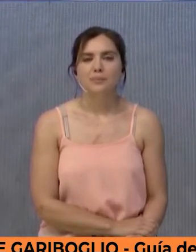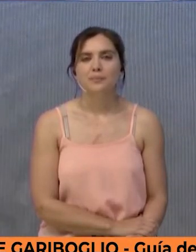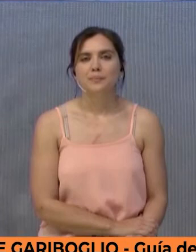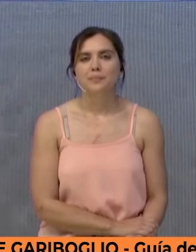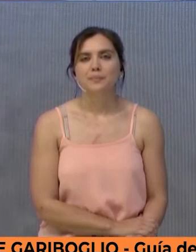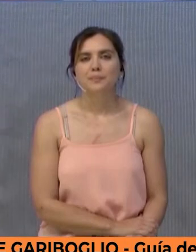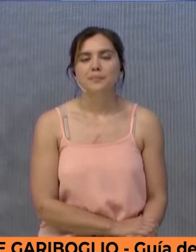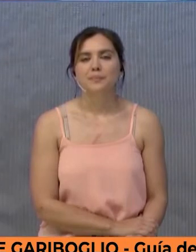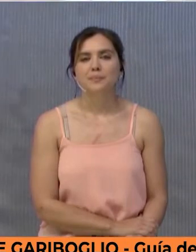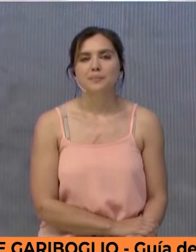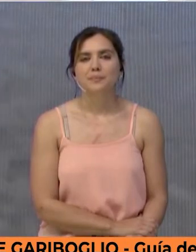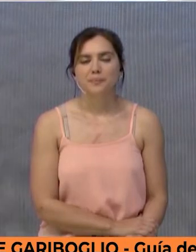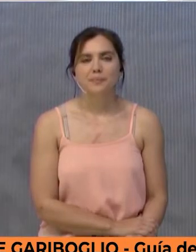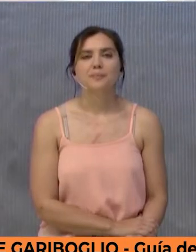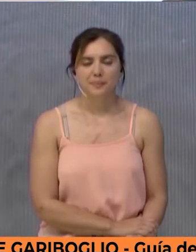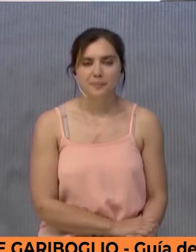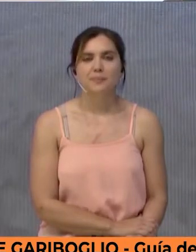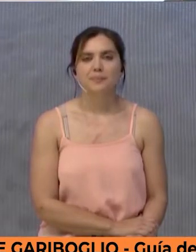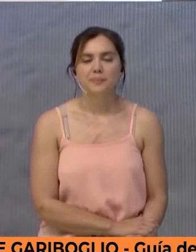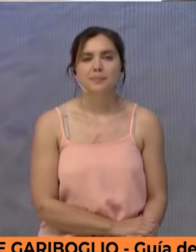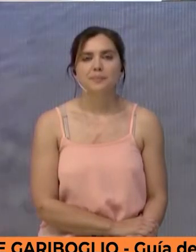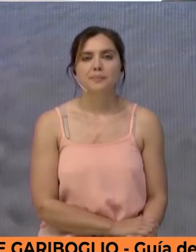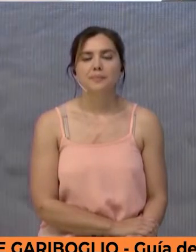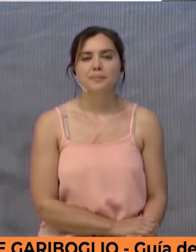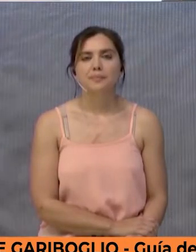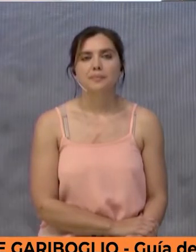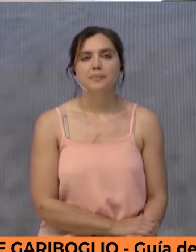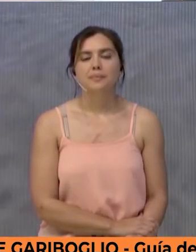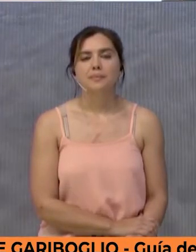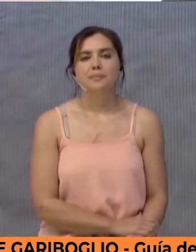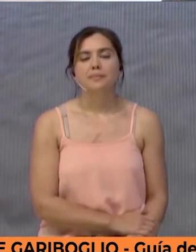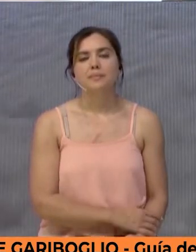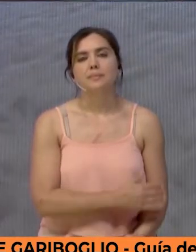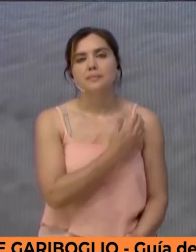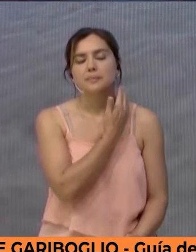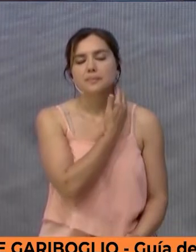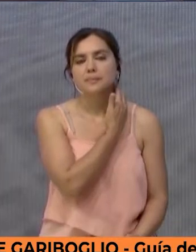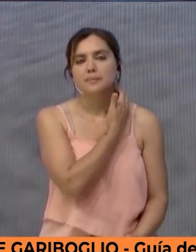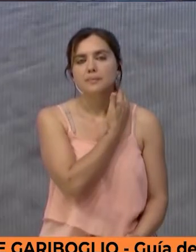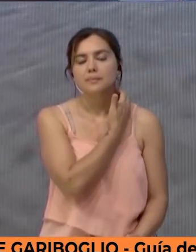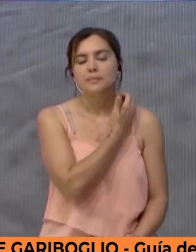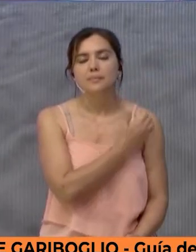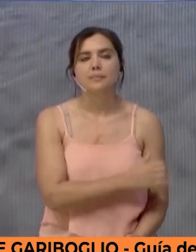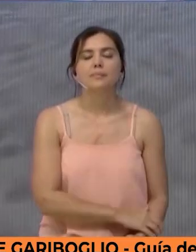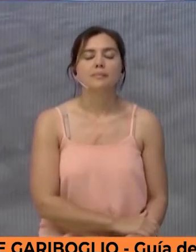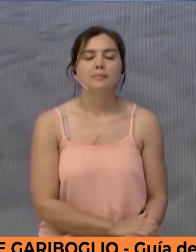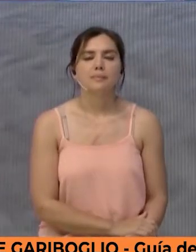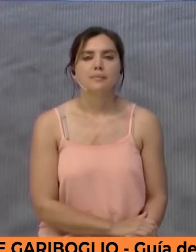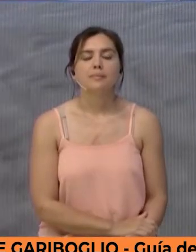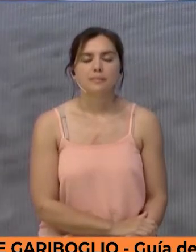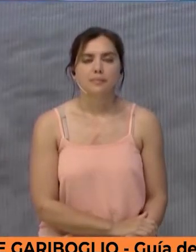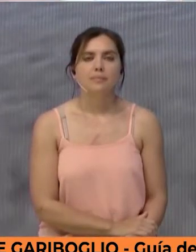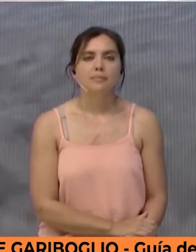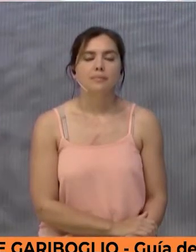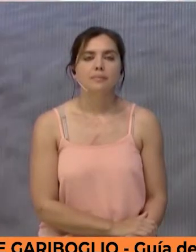Entonces, obviamente que modifica y mucho. Sobre todo hay que tener mucha importancia porque las lagunas